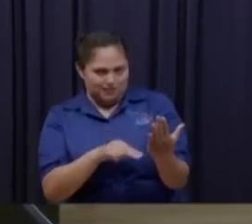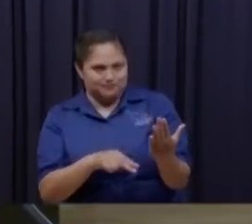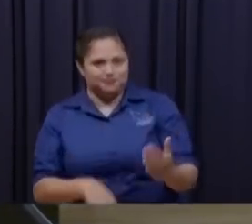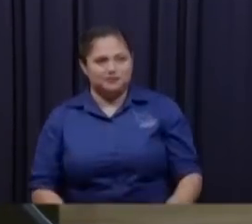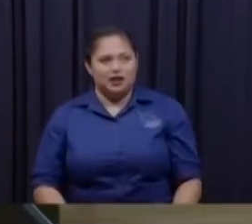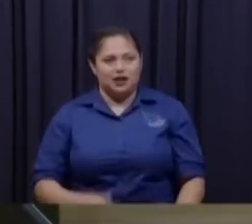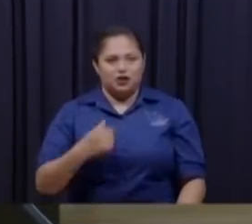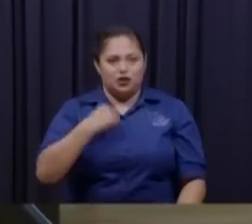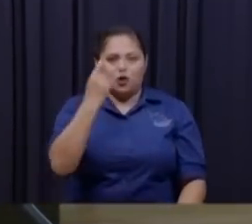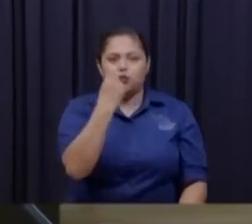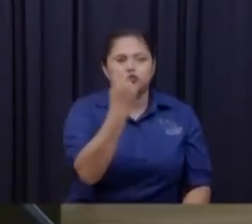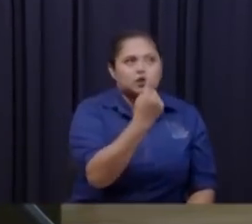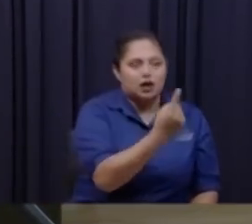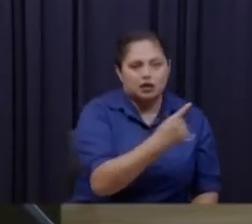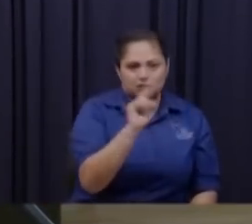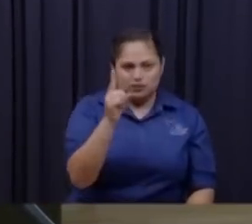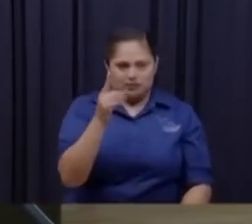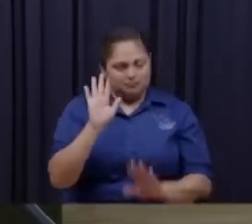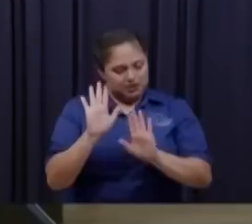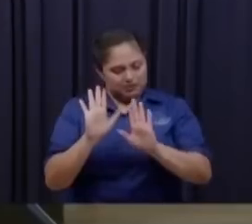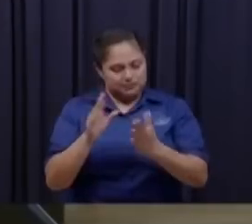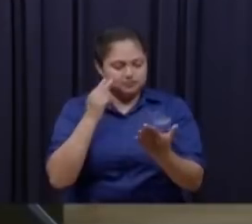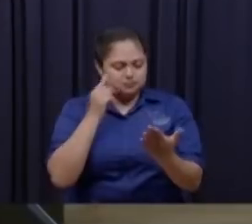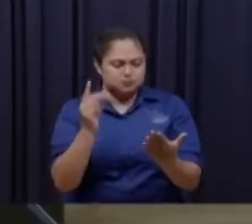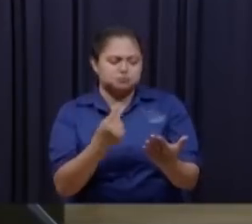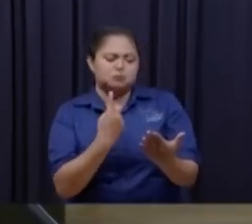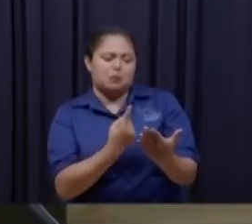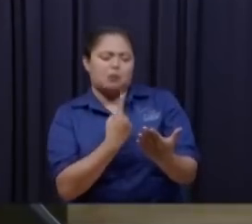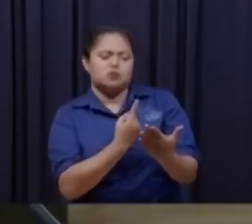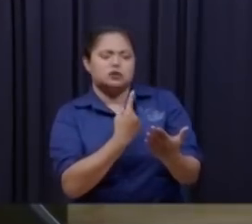Le voy a buscar una donde,